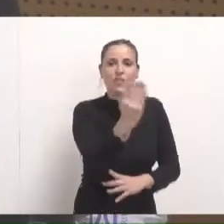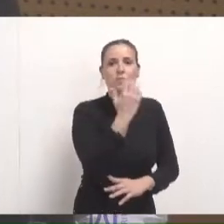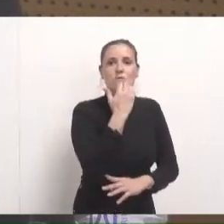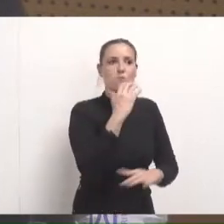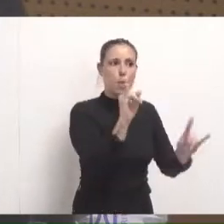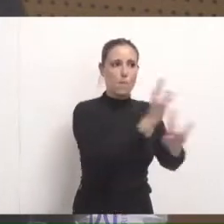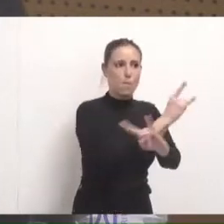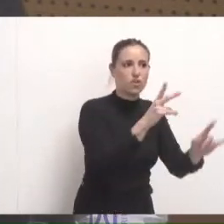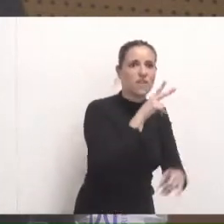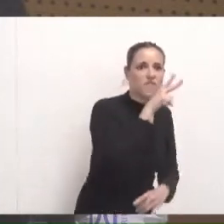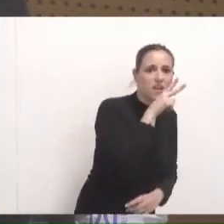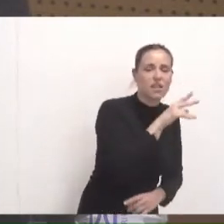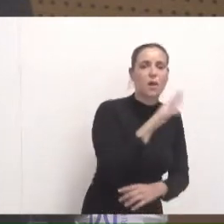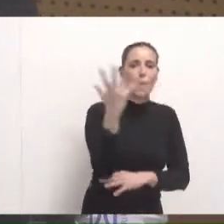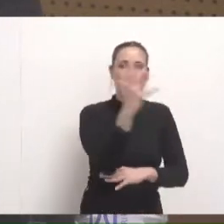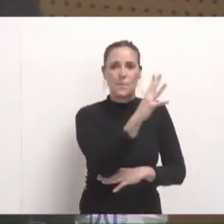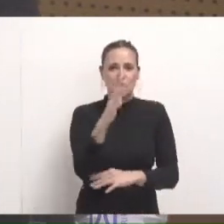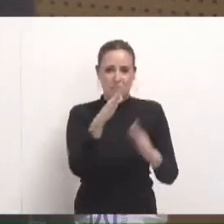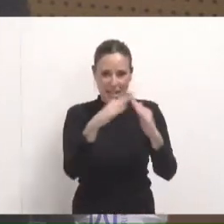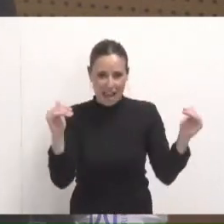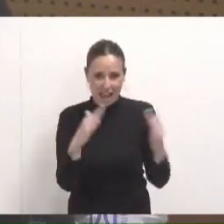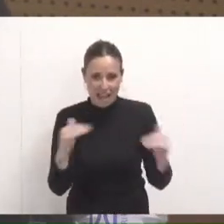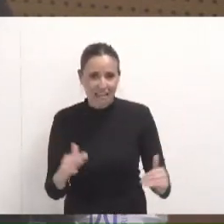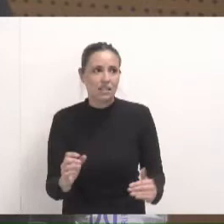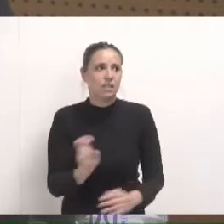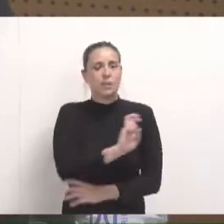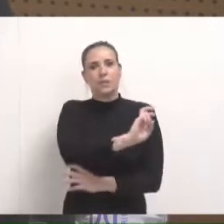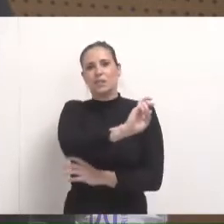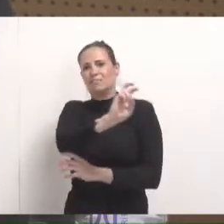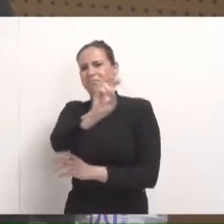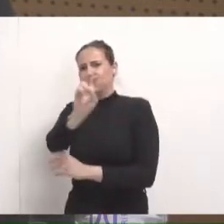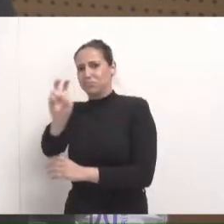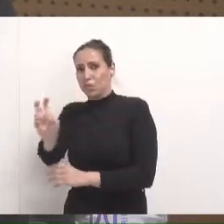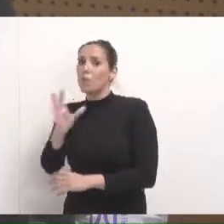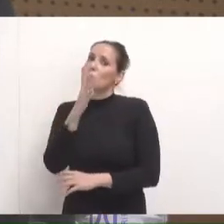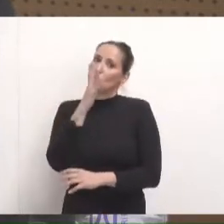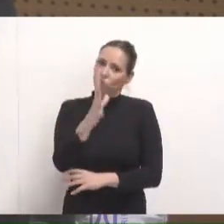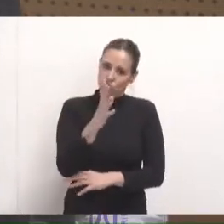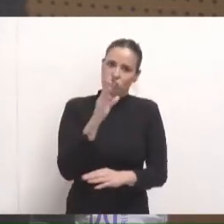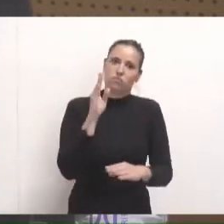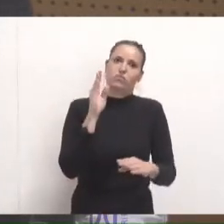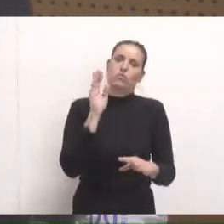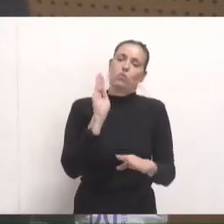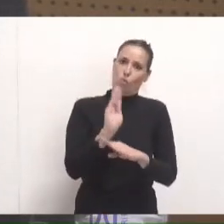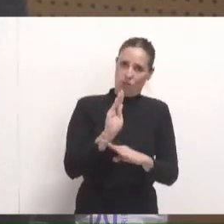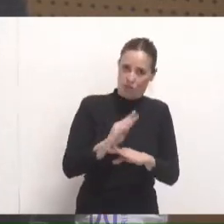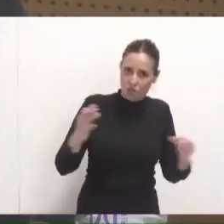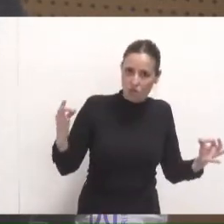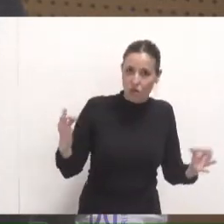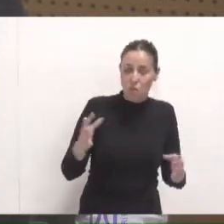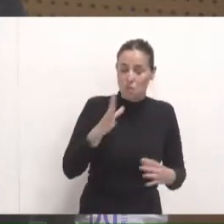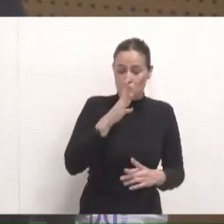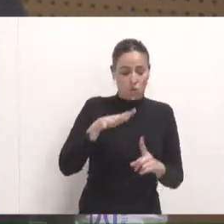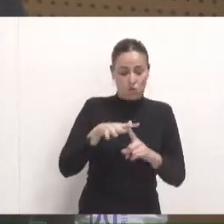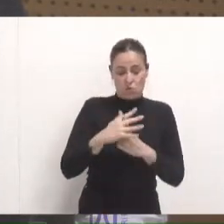los Pinares, etcétera, etcétera, ¿no? Entonces, para no vernos en esta situación, y para,